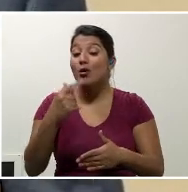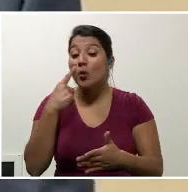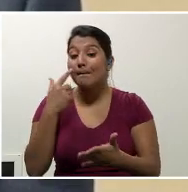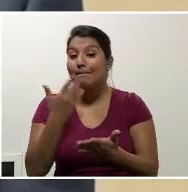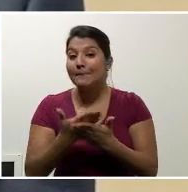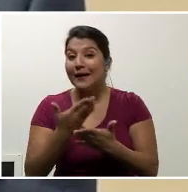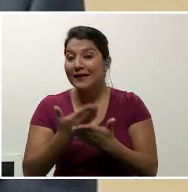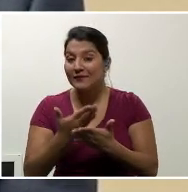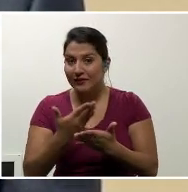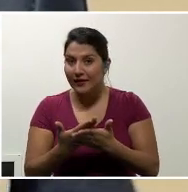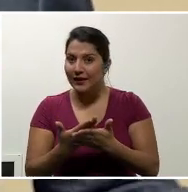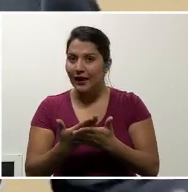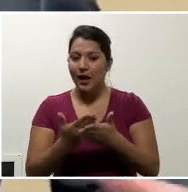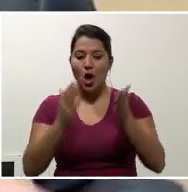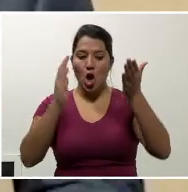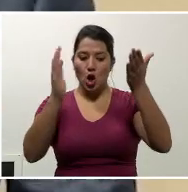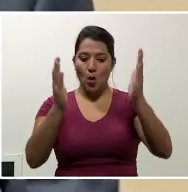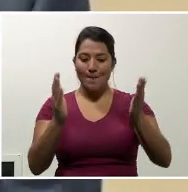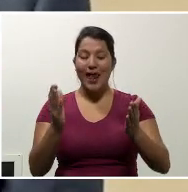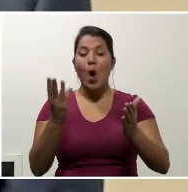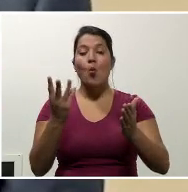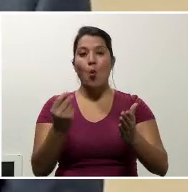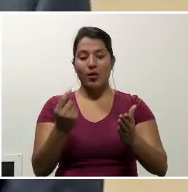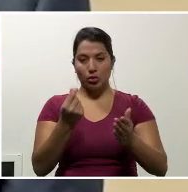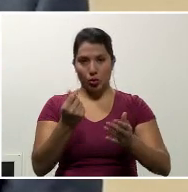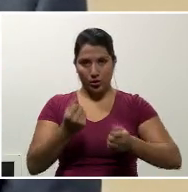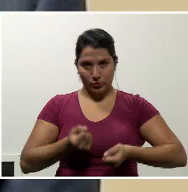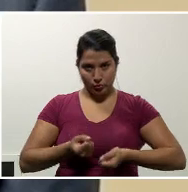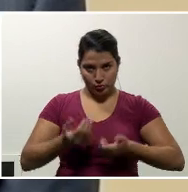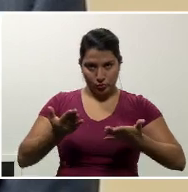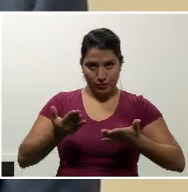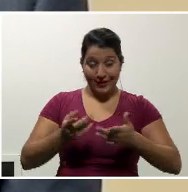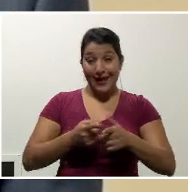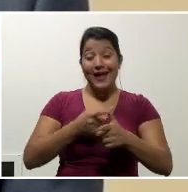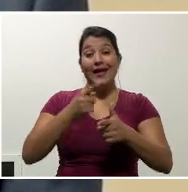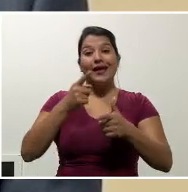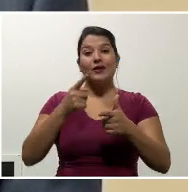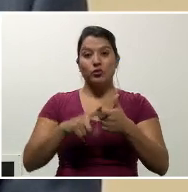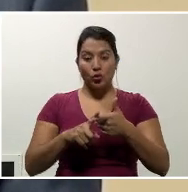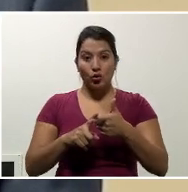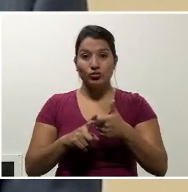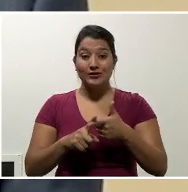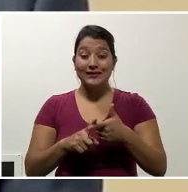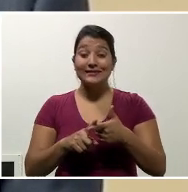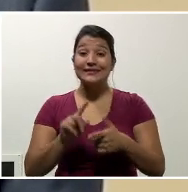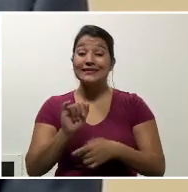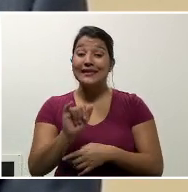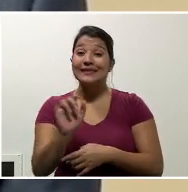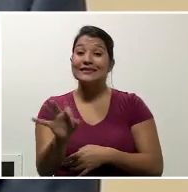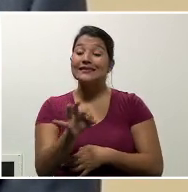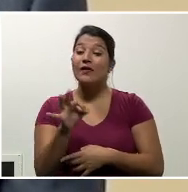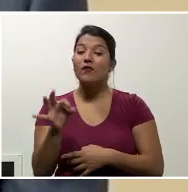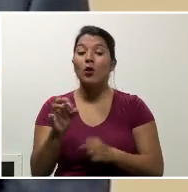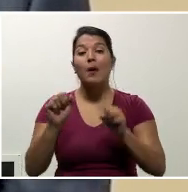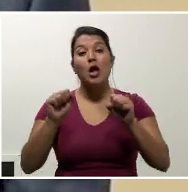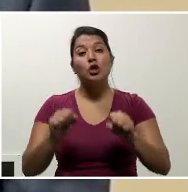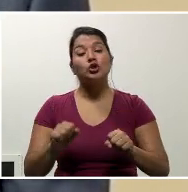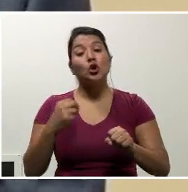liquidado y de esa manera, con ese compromiso de todas las partes, de esa manera se